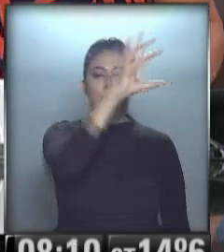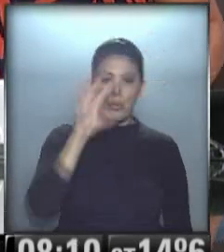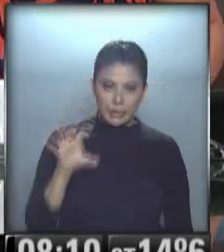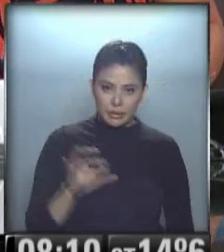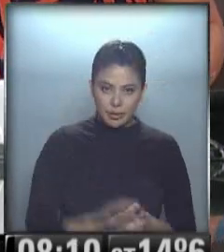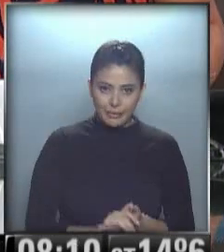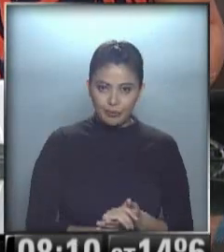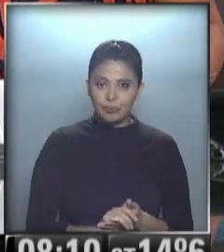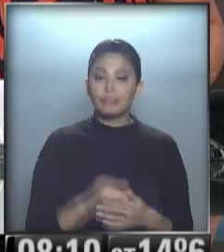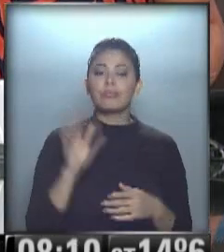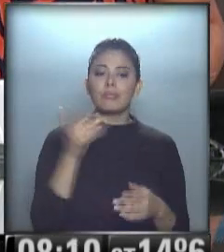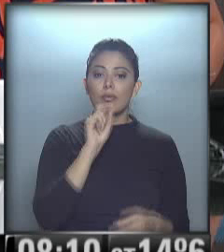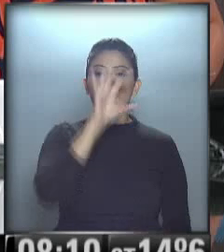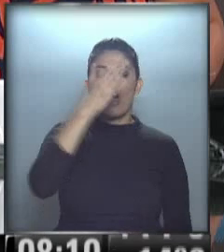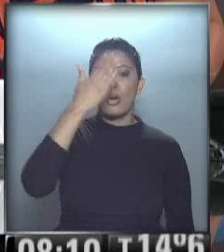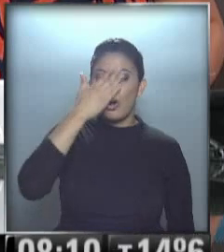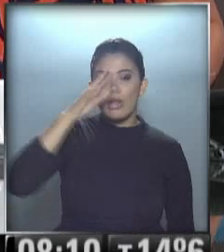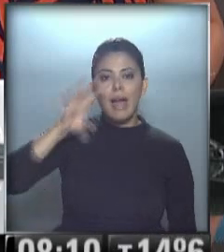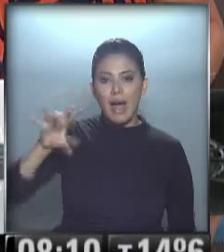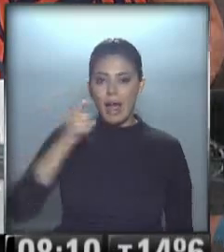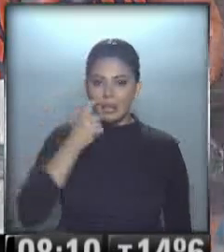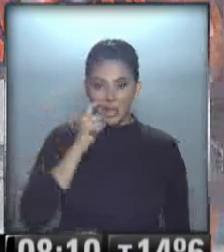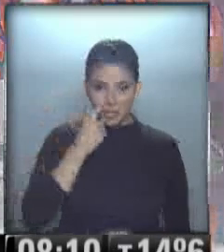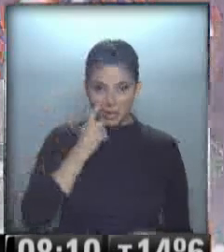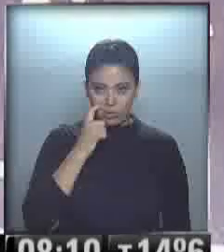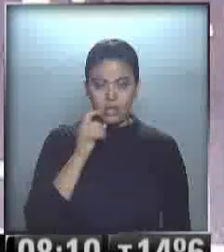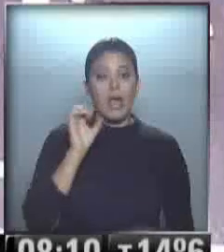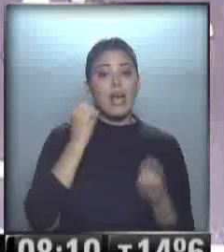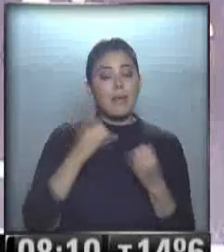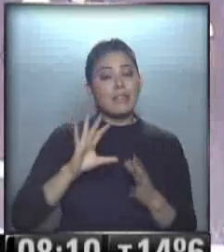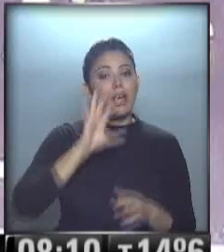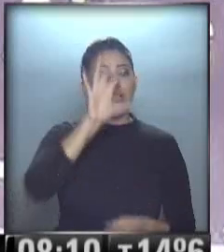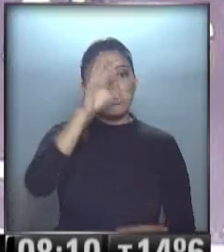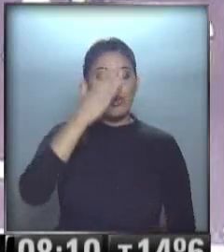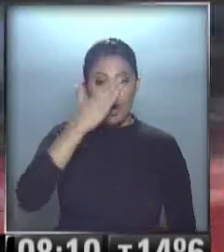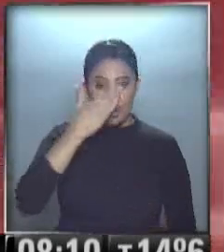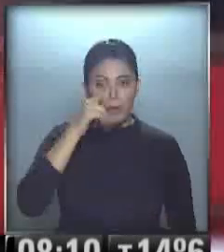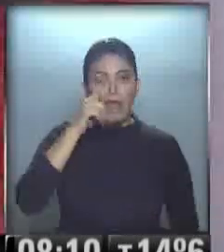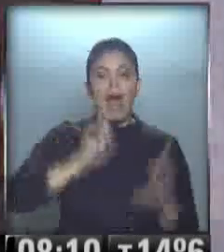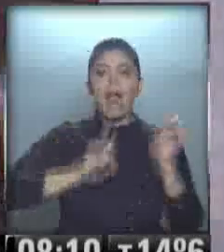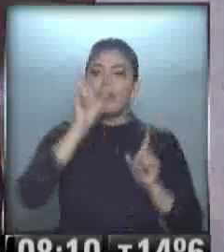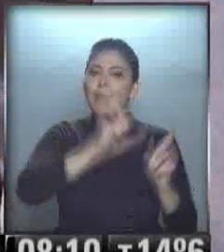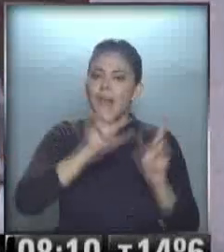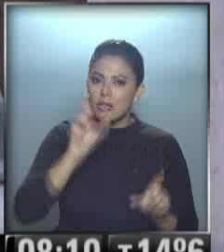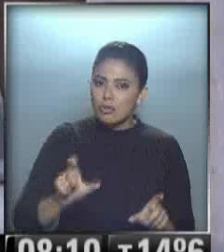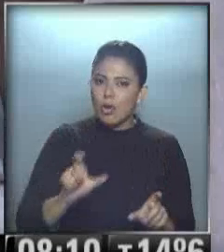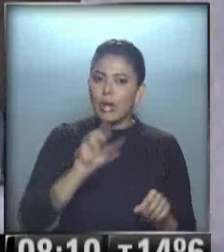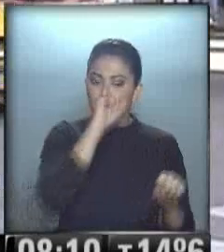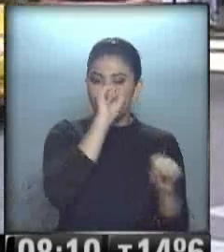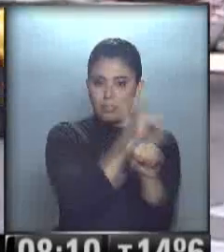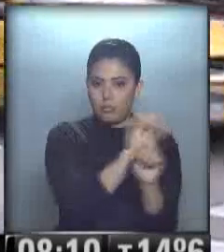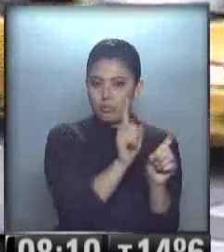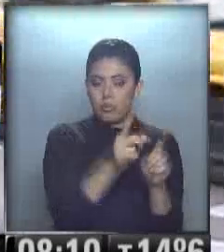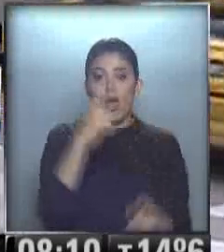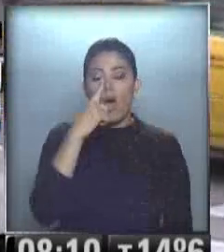eje en lo que fue Córdoba y Entre Ríos. Si hablamos de Córdoba, todavía hay personas que permanecen en prisión. El